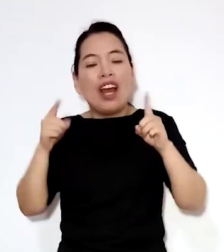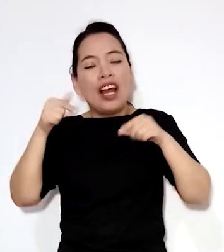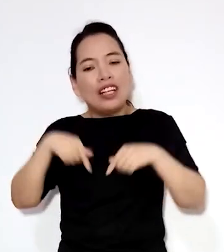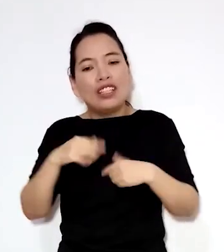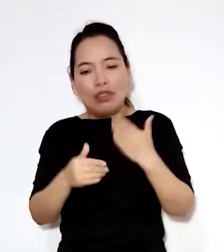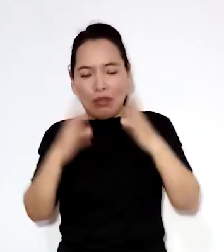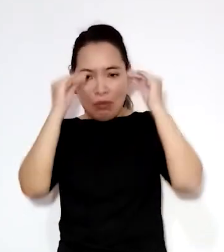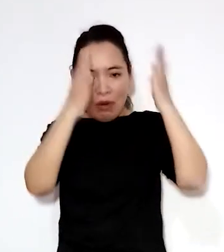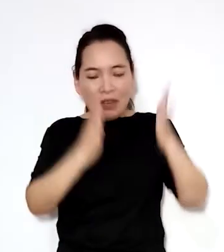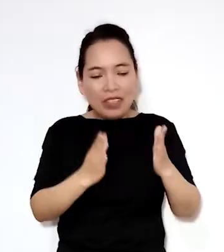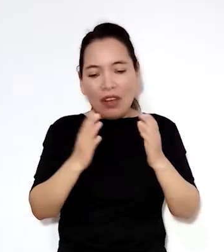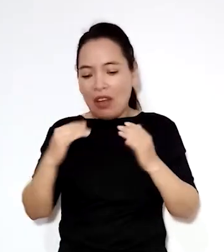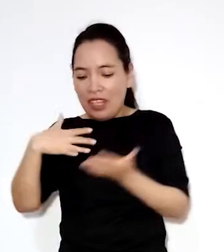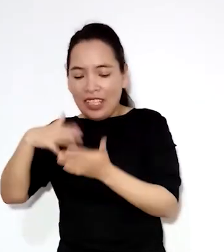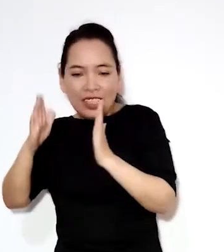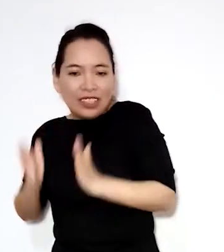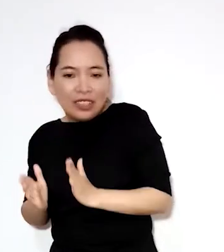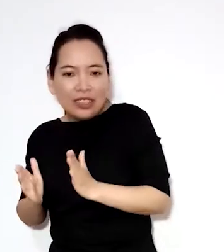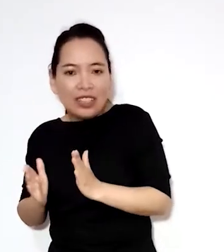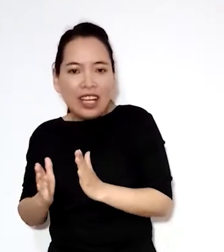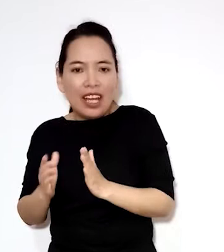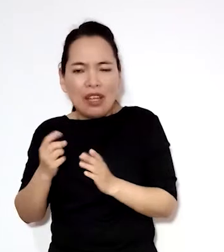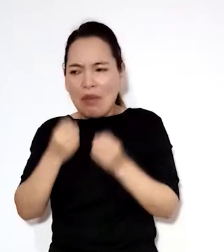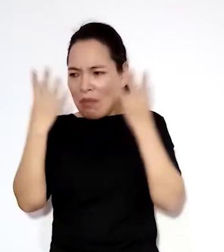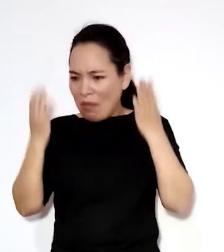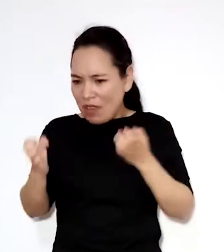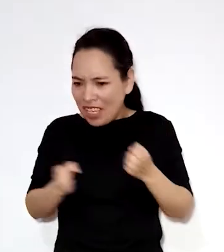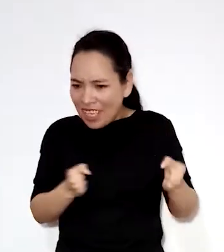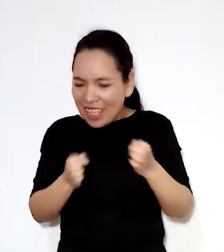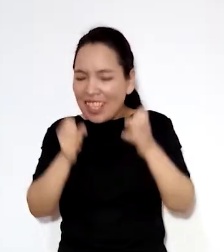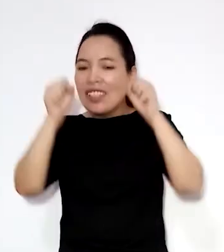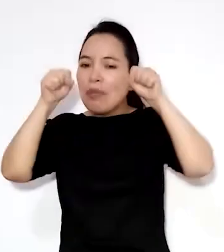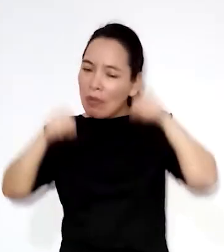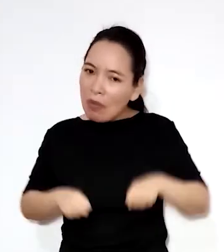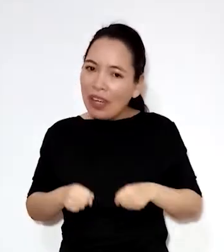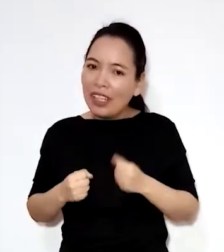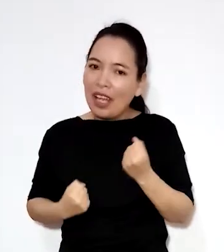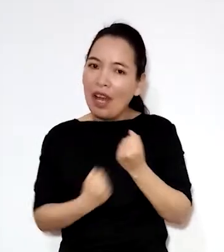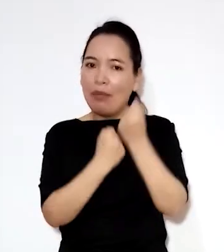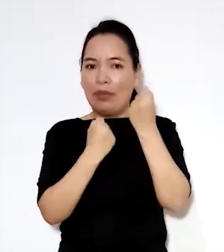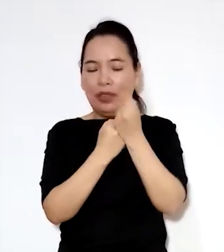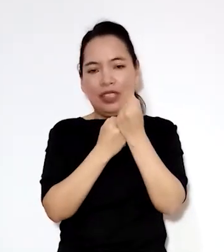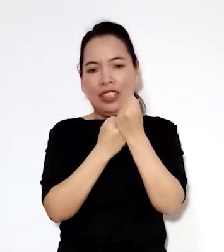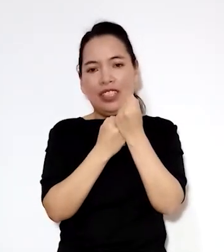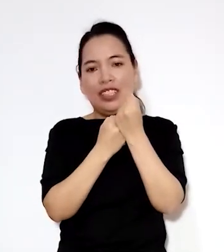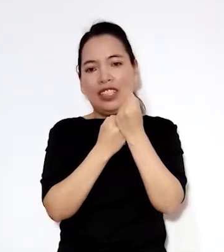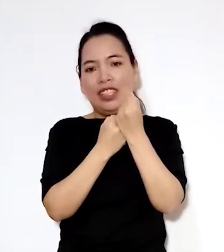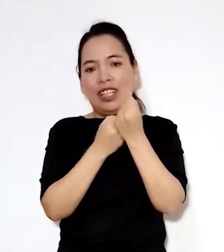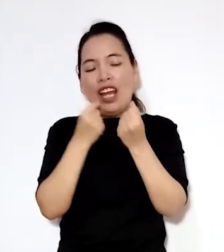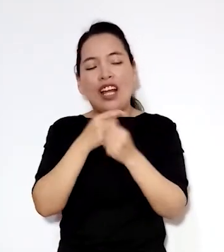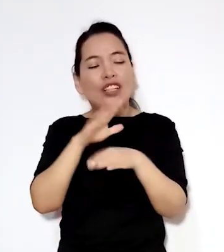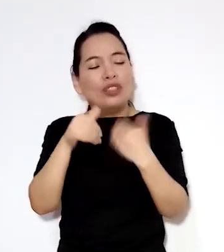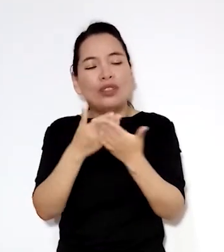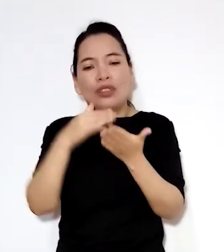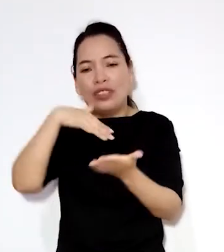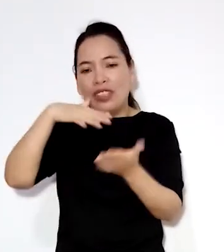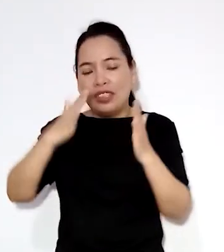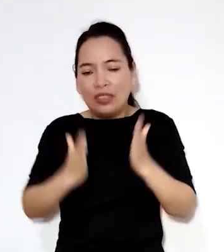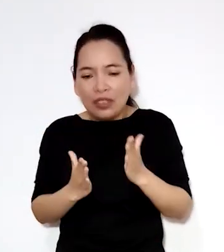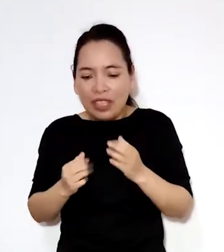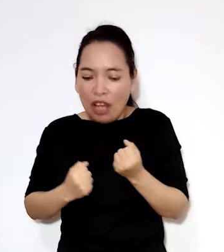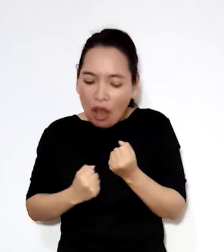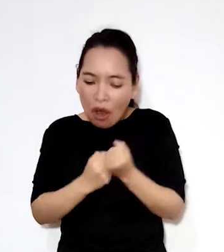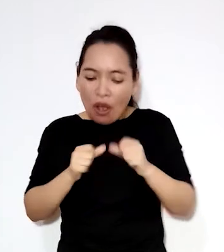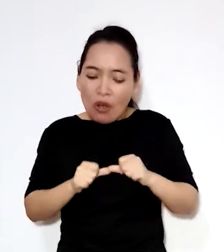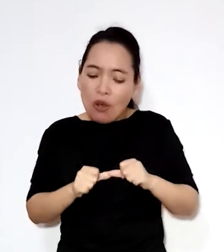es mucho más democrática entre los docentes y los estudiantes, y muchas otras estrategias que demuestran que es